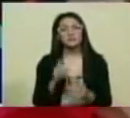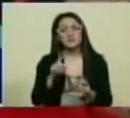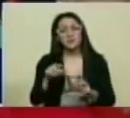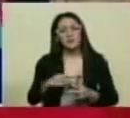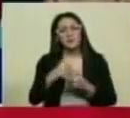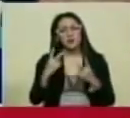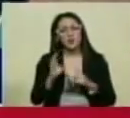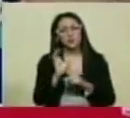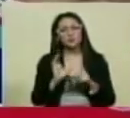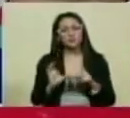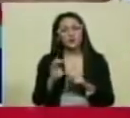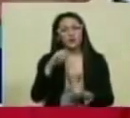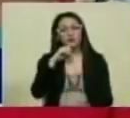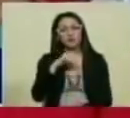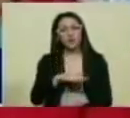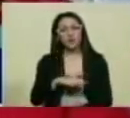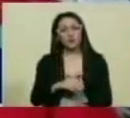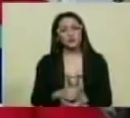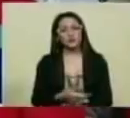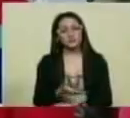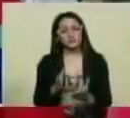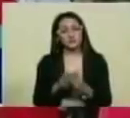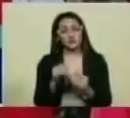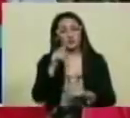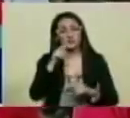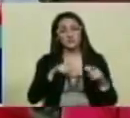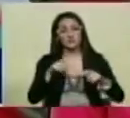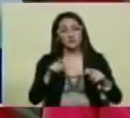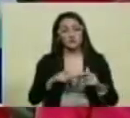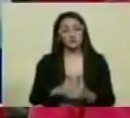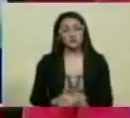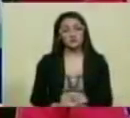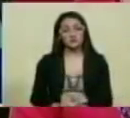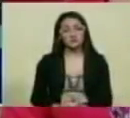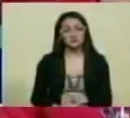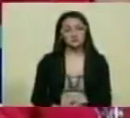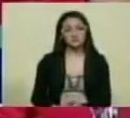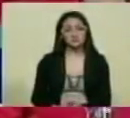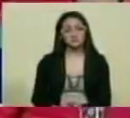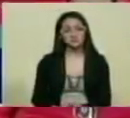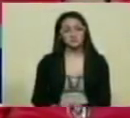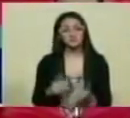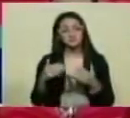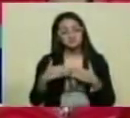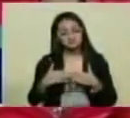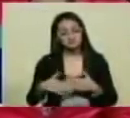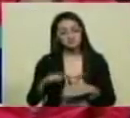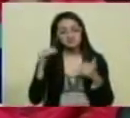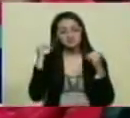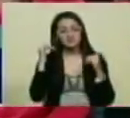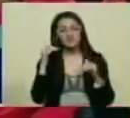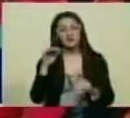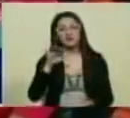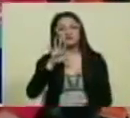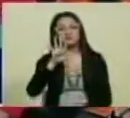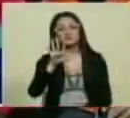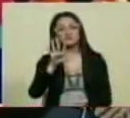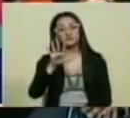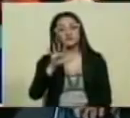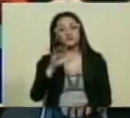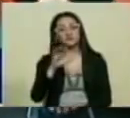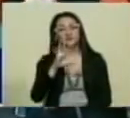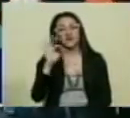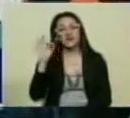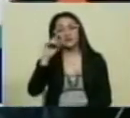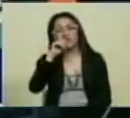culturales e historias de la sociedad dominante. Considerando que a partir de la conmemoración del quinto centenario del decenio